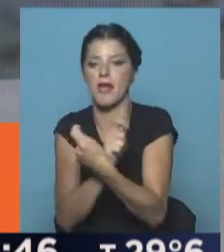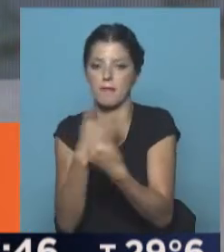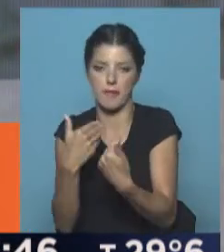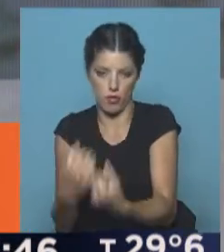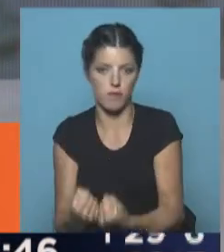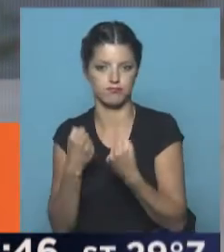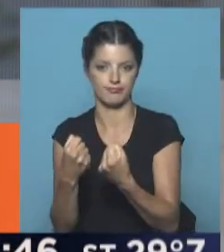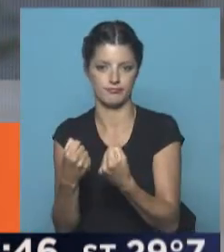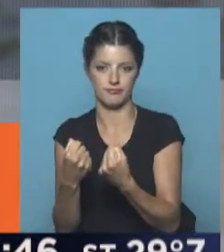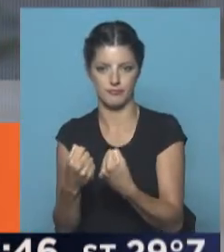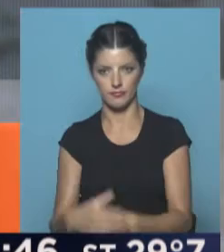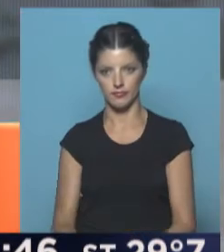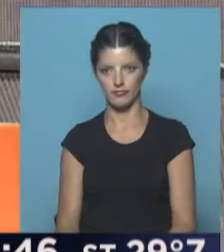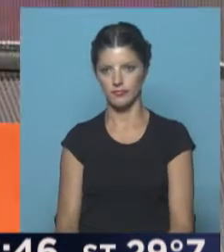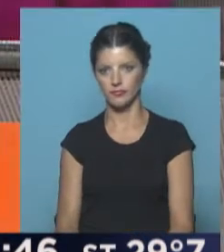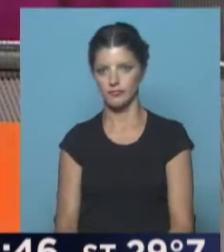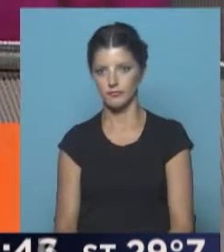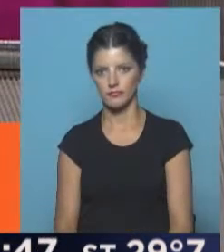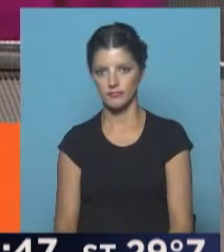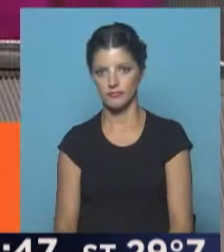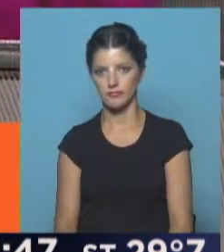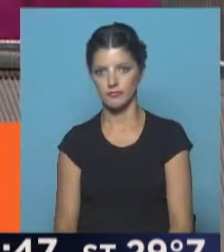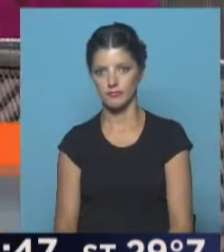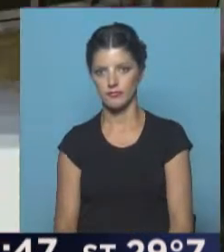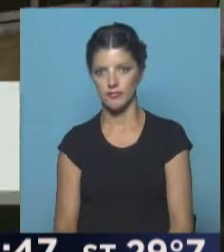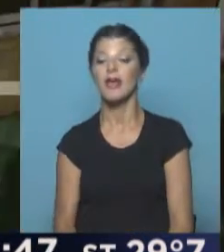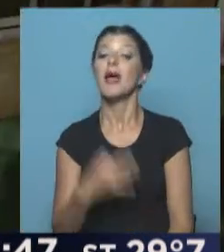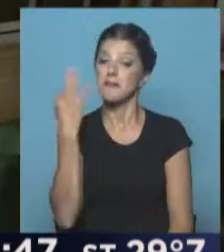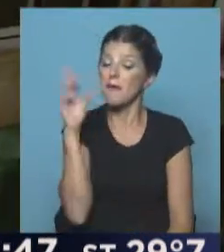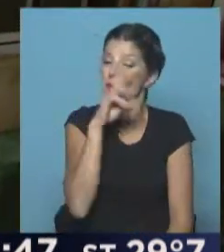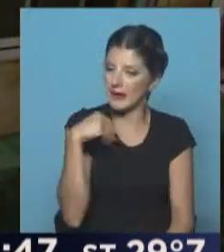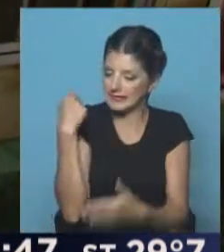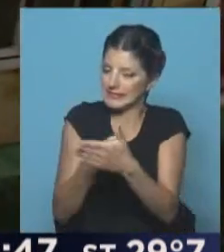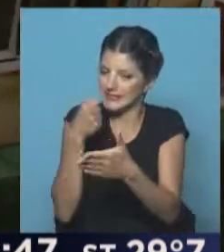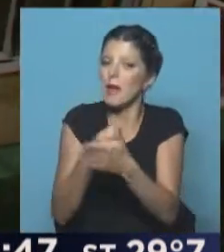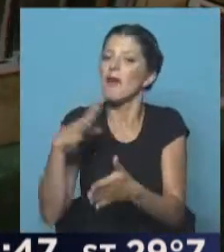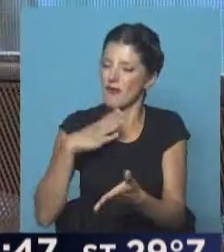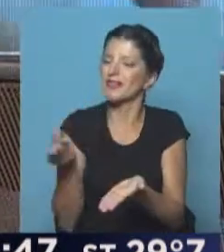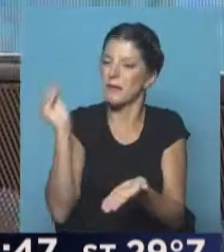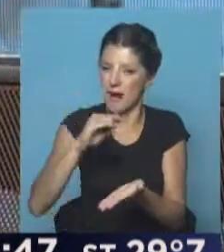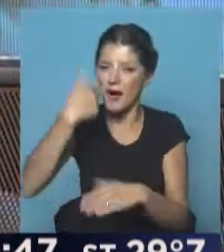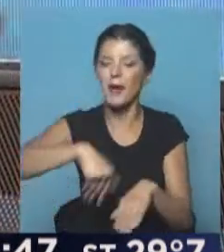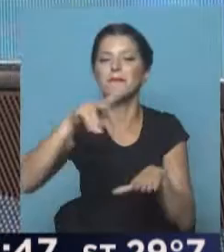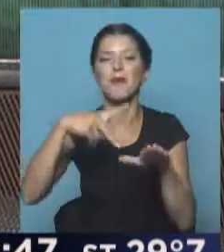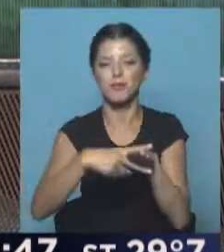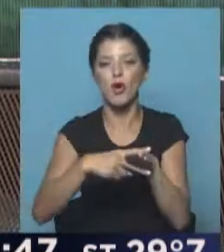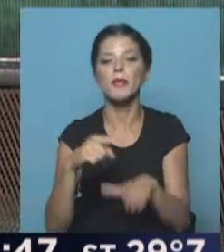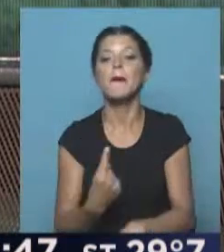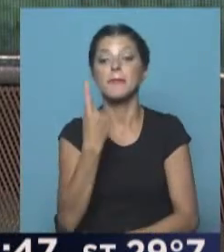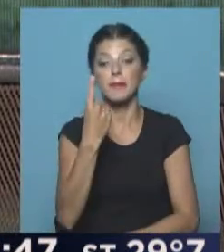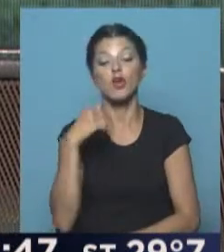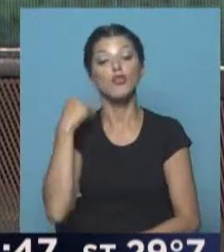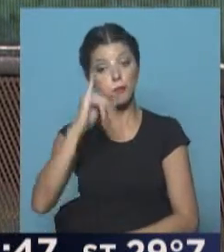la palabra. La verdad que hemos recorrido un largo camino las muchachas, pero todavía nos queda mucho. Nos estamos yendo a la primera pausa. Le cuento que si